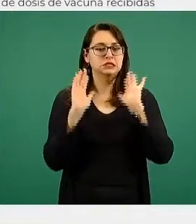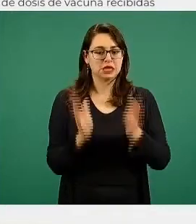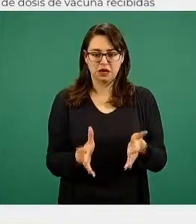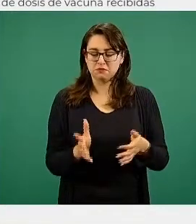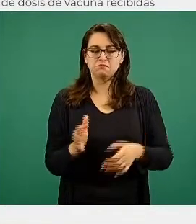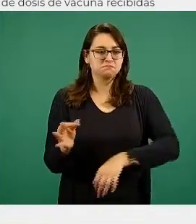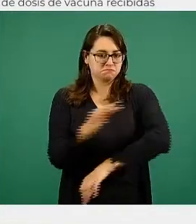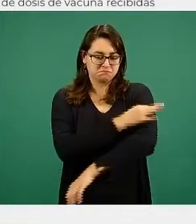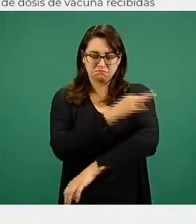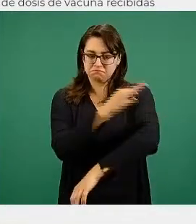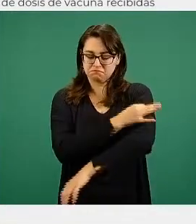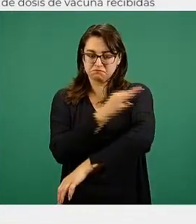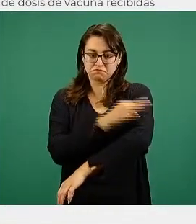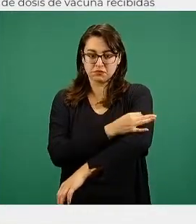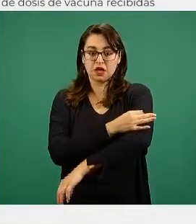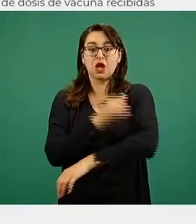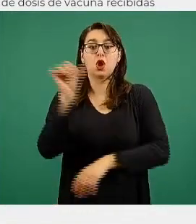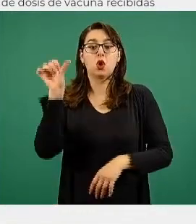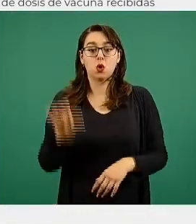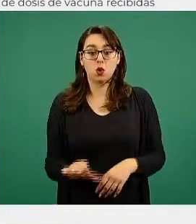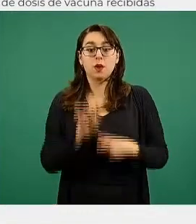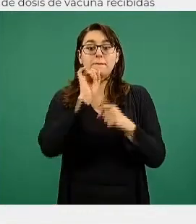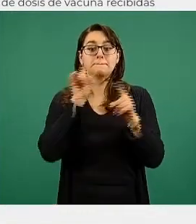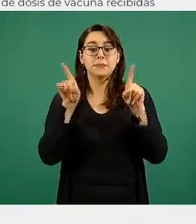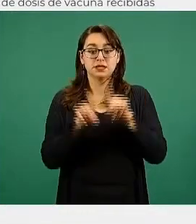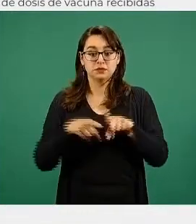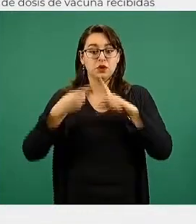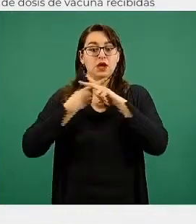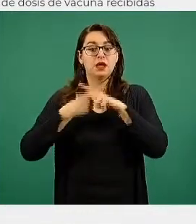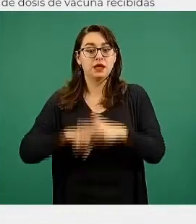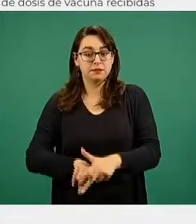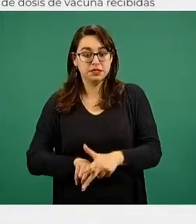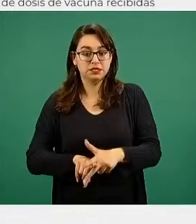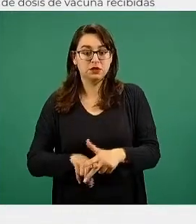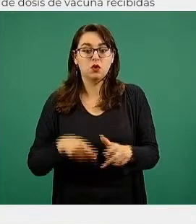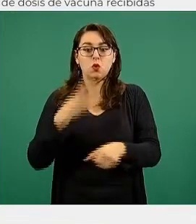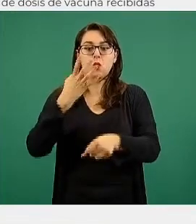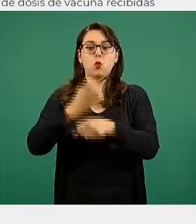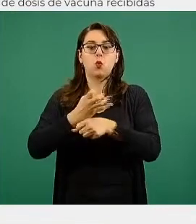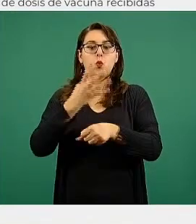y que empezamos a aplicar ya el 9% de las